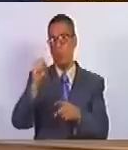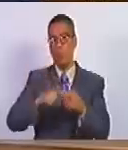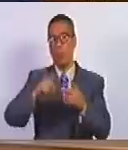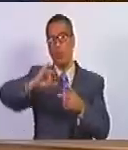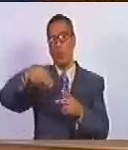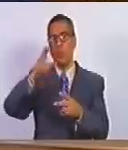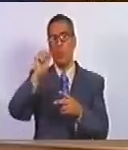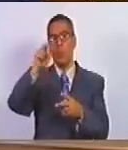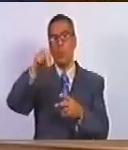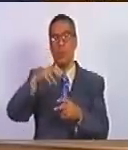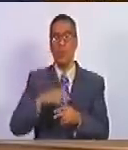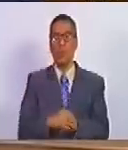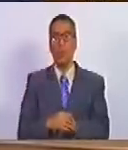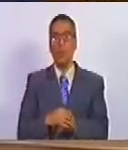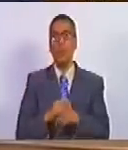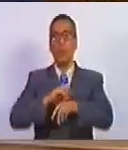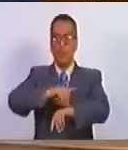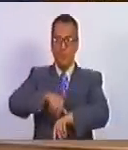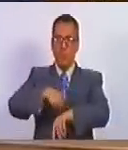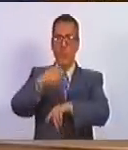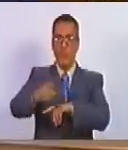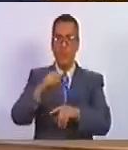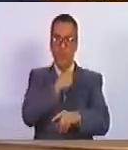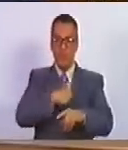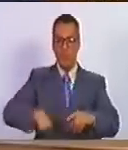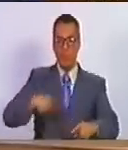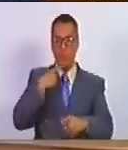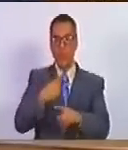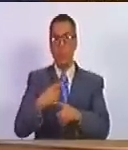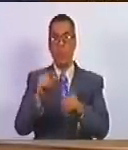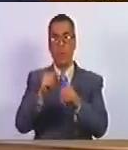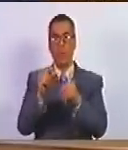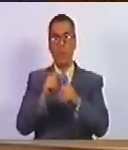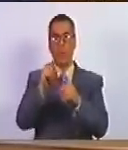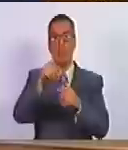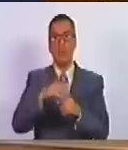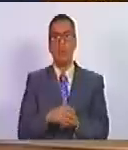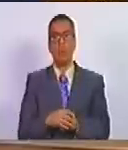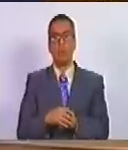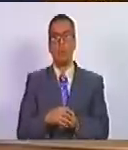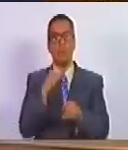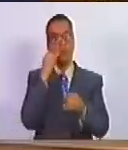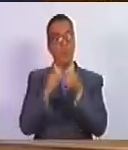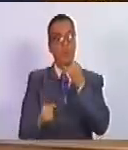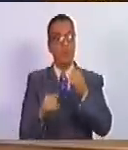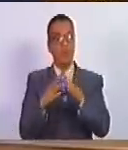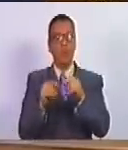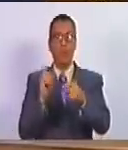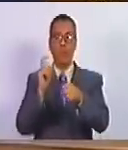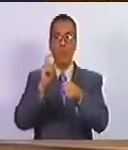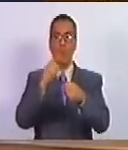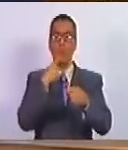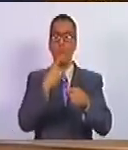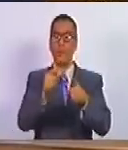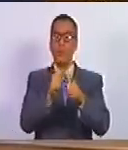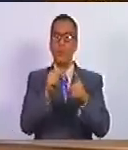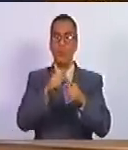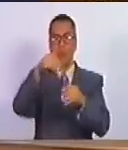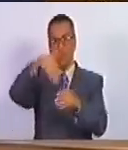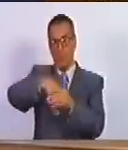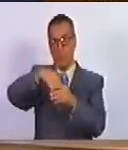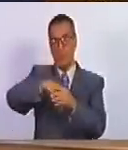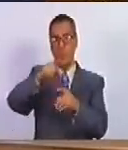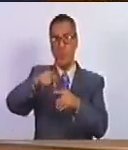Juan Carlos Alvarado. Posteriormente, el presidente tomó el derecho de palabra. Finalizadas las intervenciones, sometido a